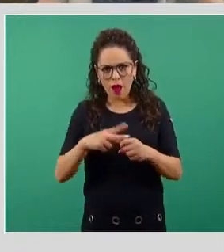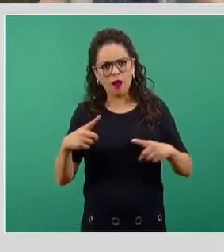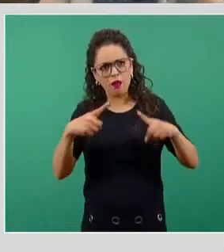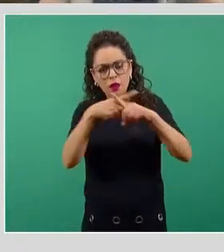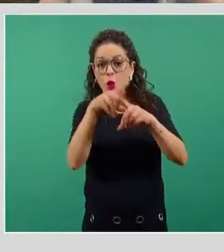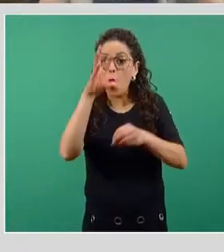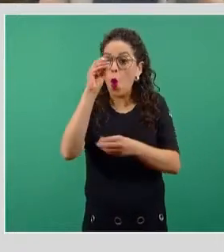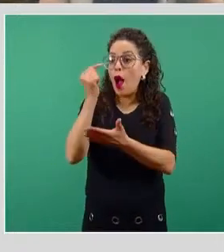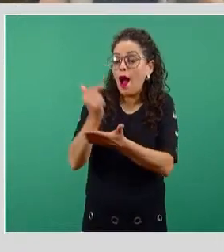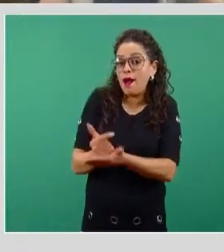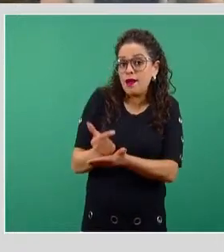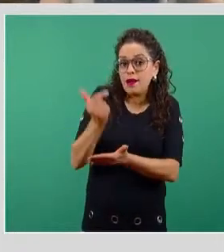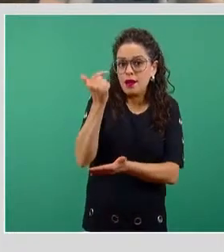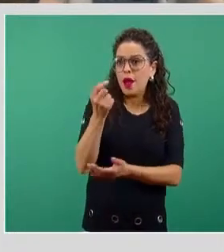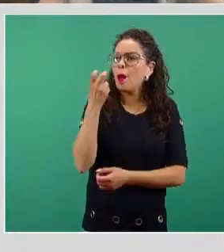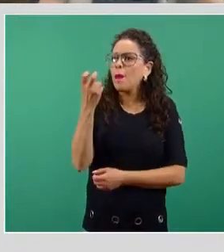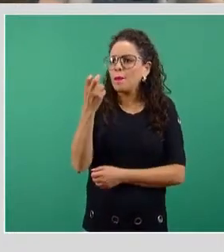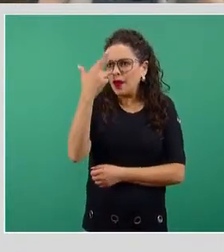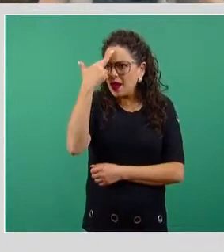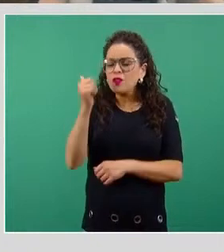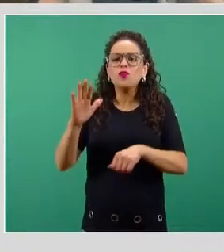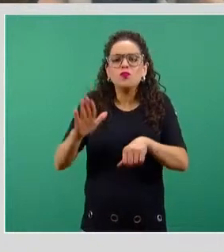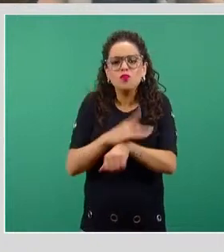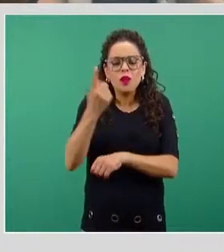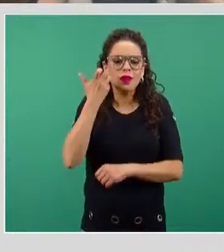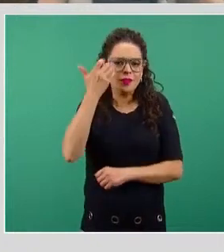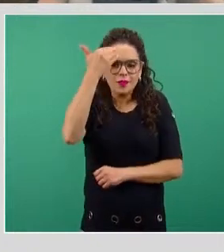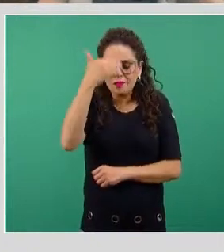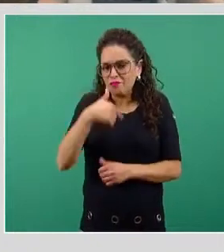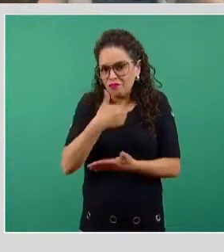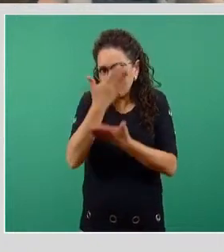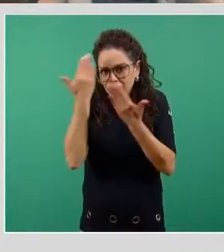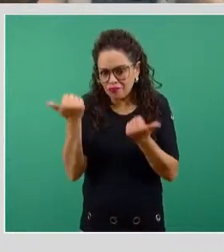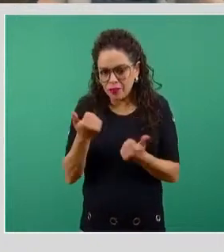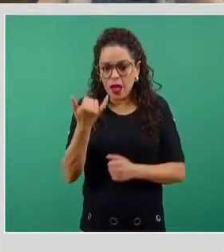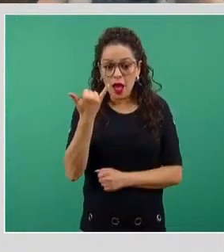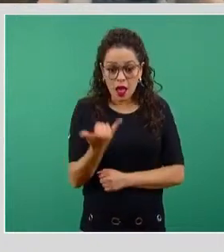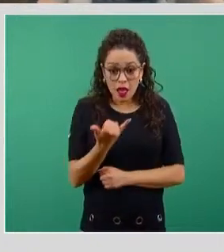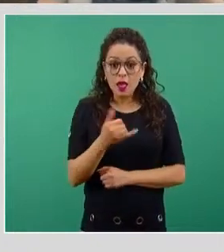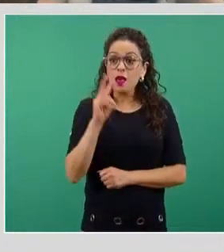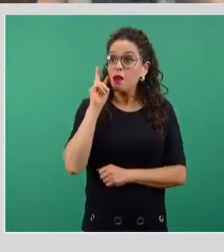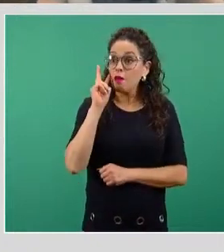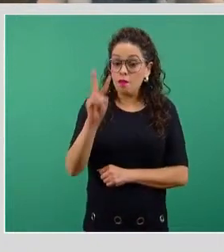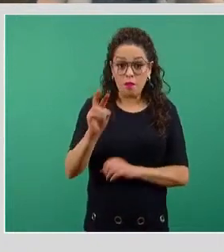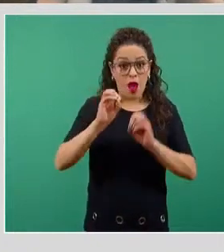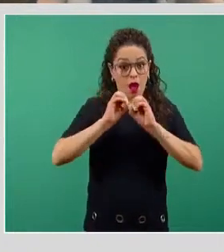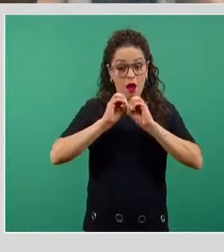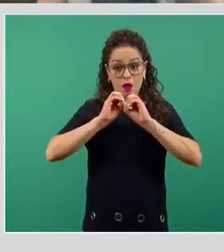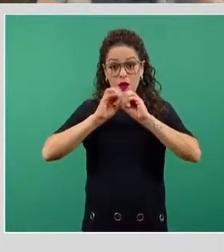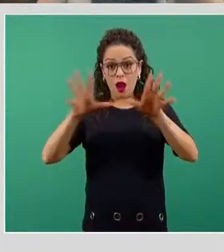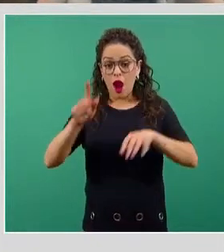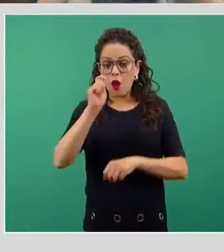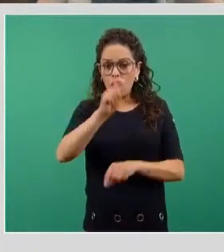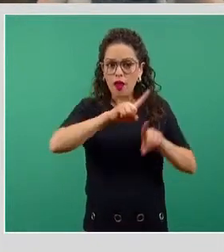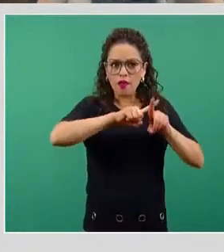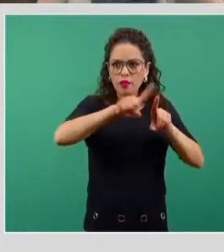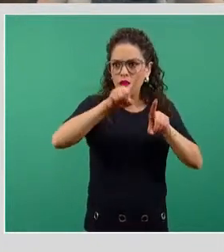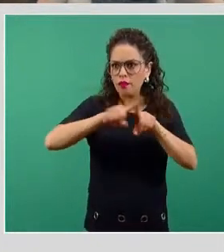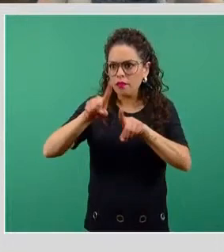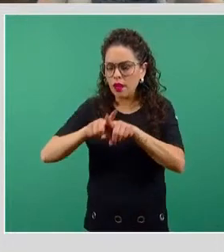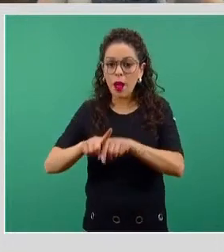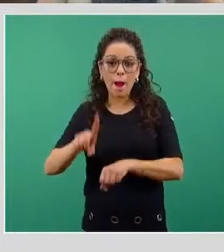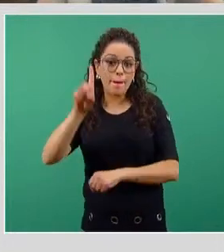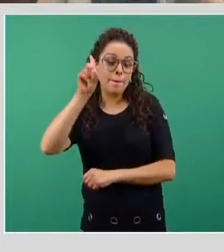graves. No sé esto qué obedecerá y también se nota una diferencia muy marcada en cuanto a las